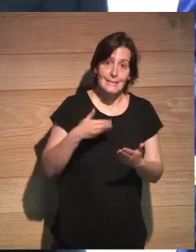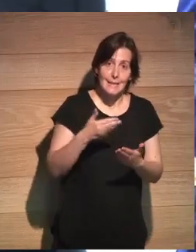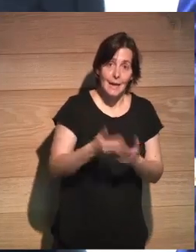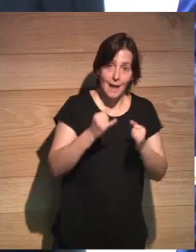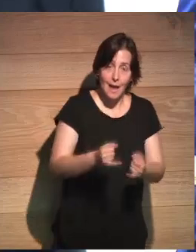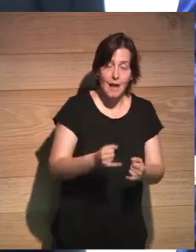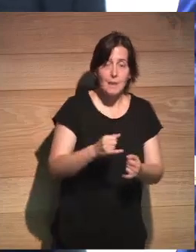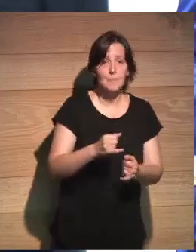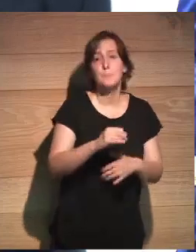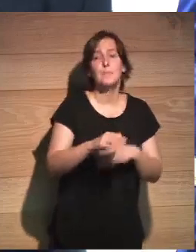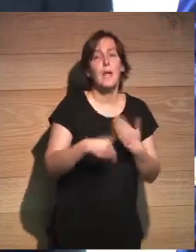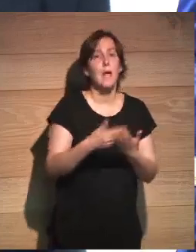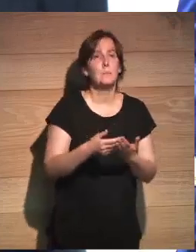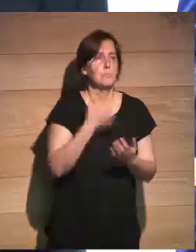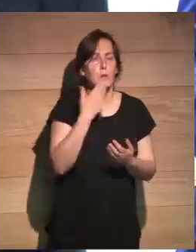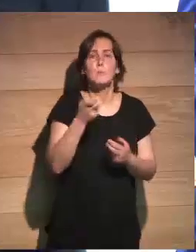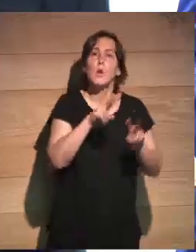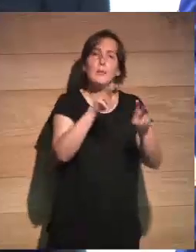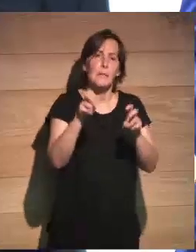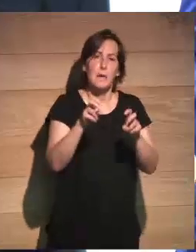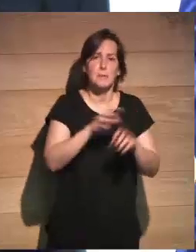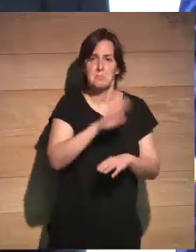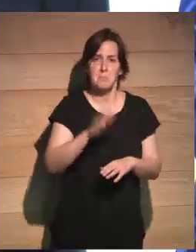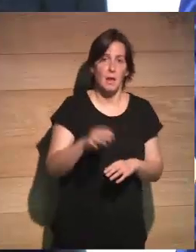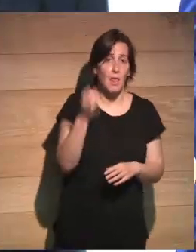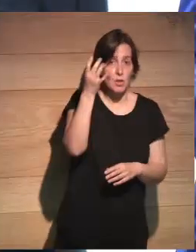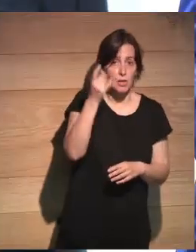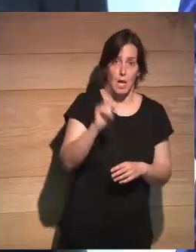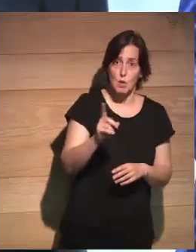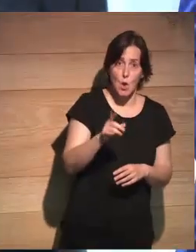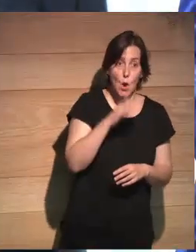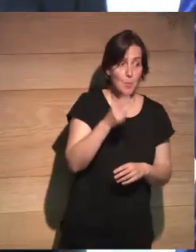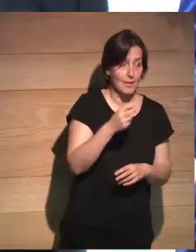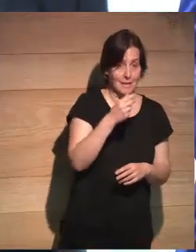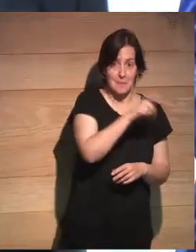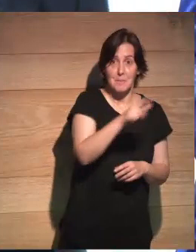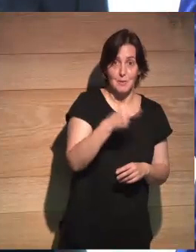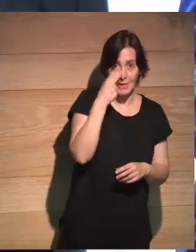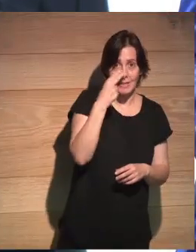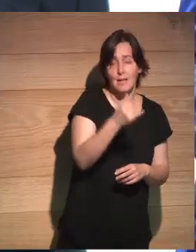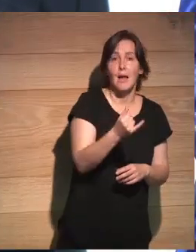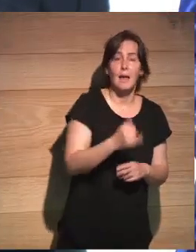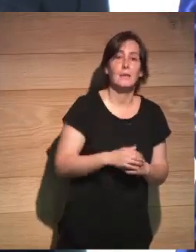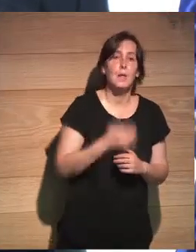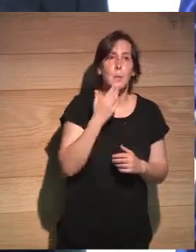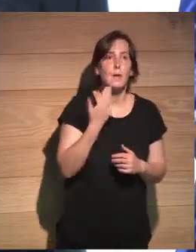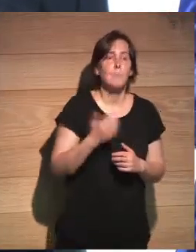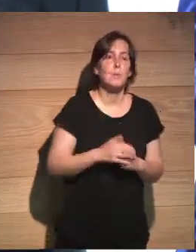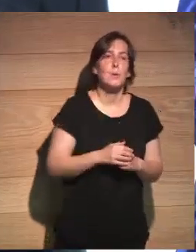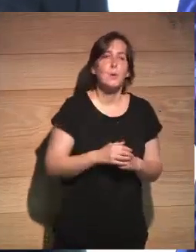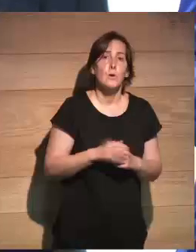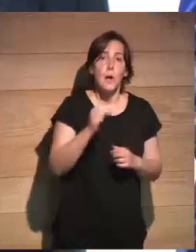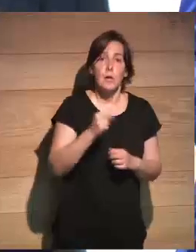que en principio nos pueden parecer frívolos, pero que no lo son, que es que conectan con los intereses del público. El reportaje más leído en SYNC